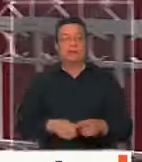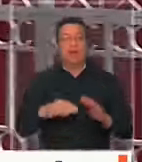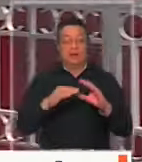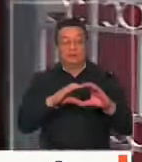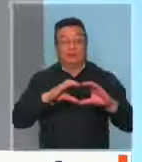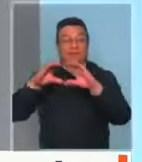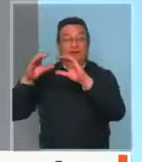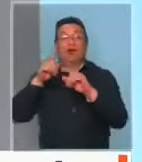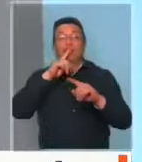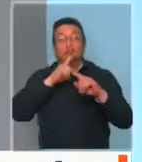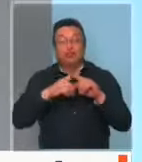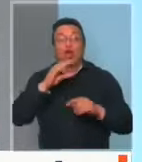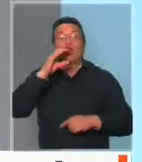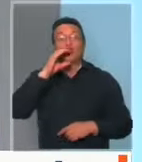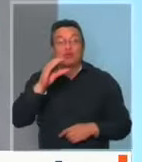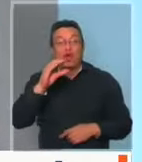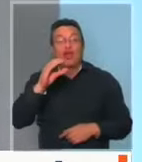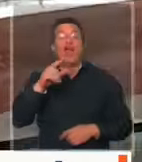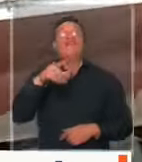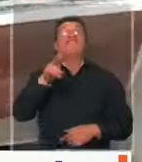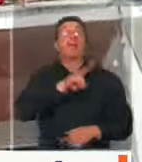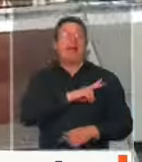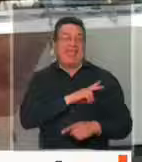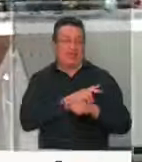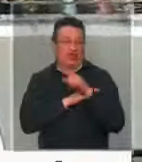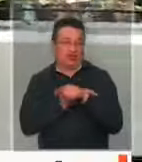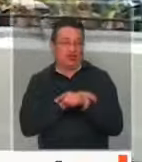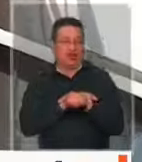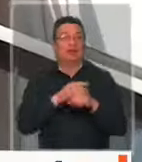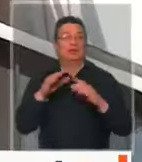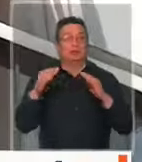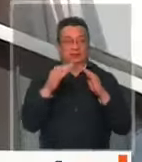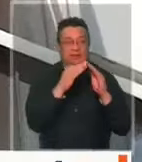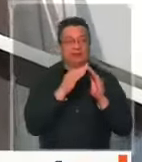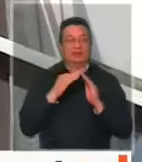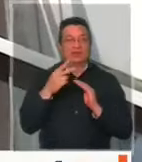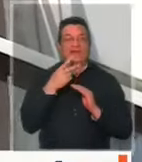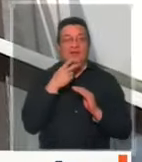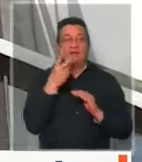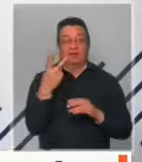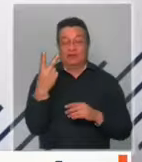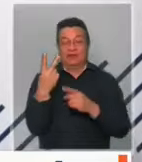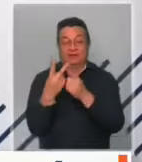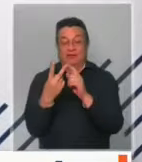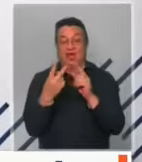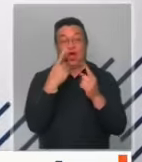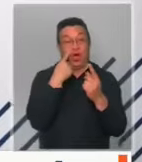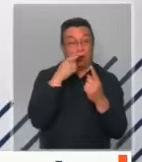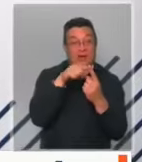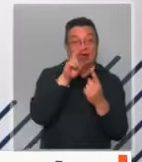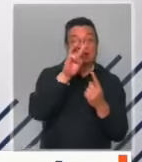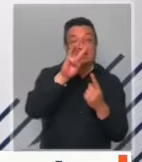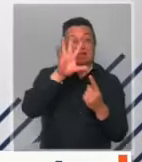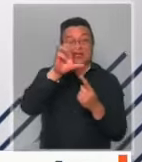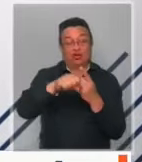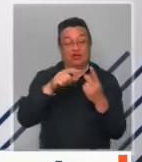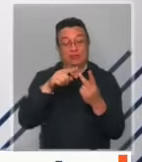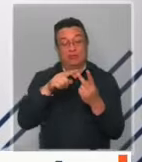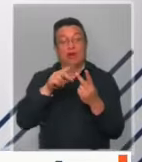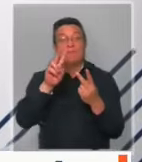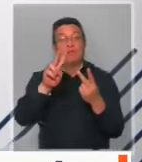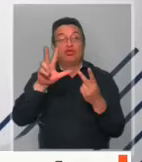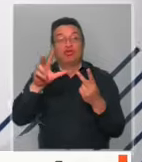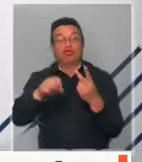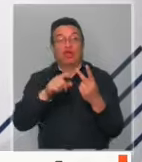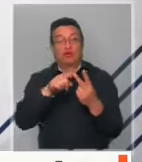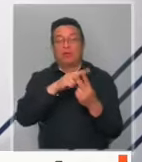Concepción, Valparaíso, lugar turístico pero también residencial. Una pareja, él de 35 años, ella de 28,